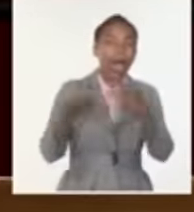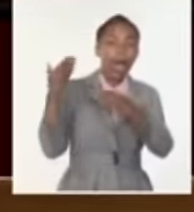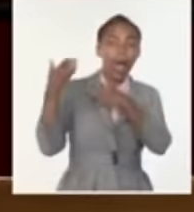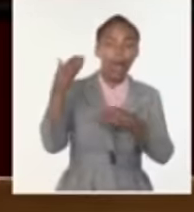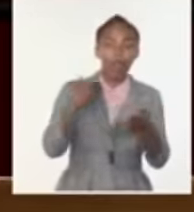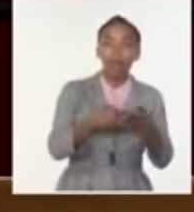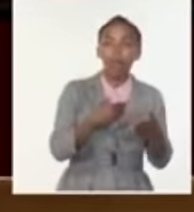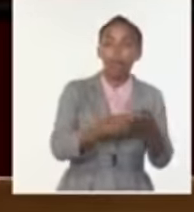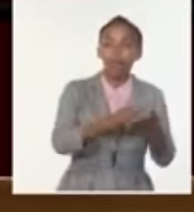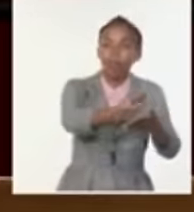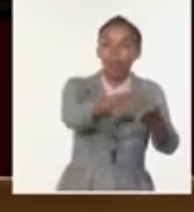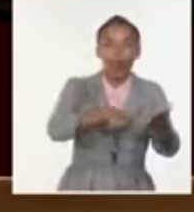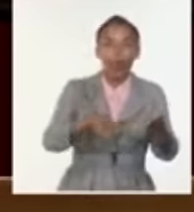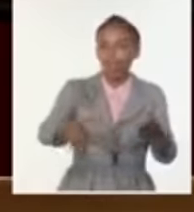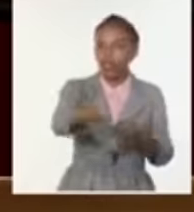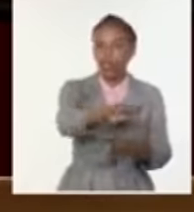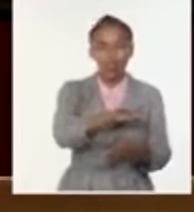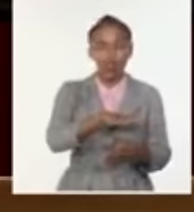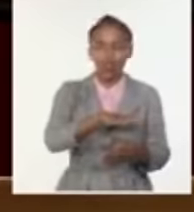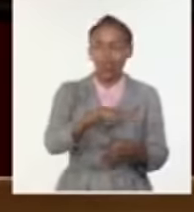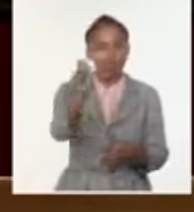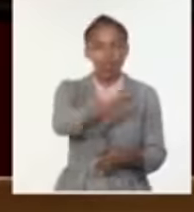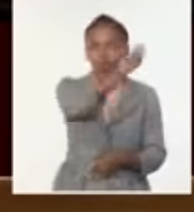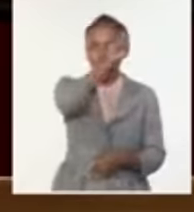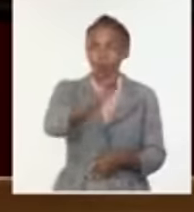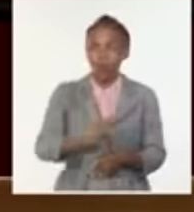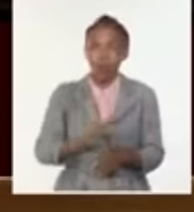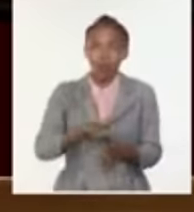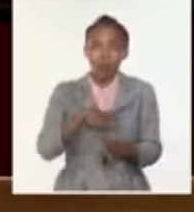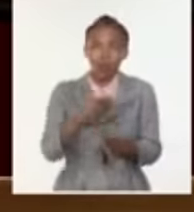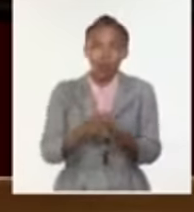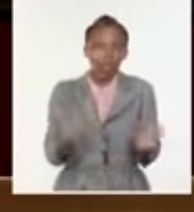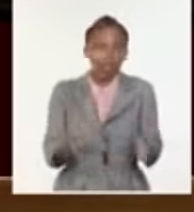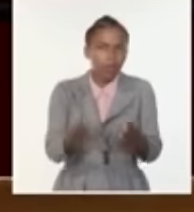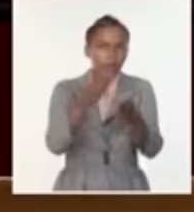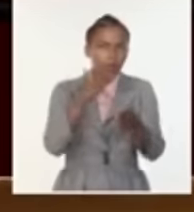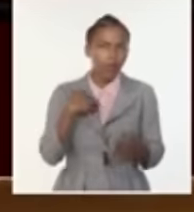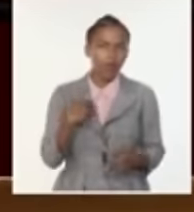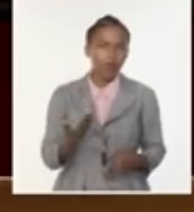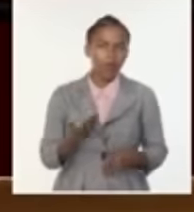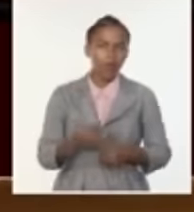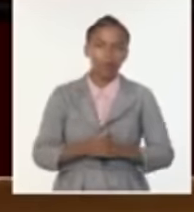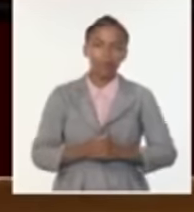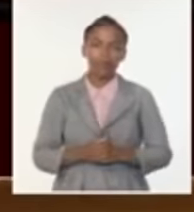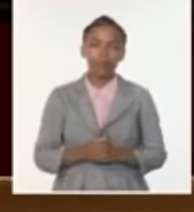ser. Si no, ¿qué estaríamos estimulando?